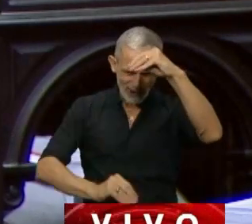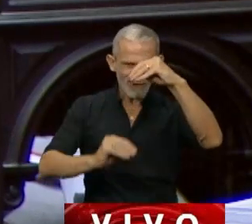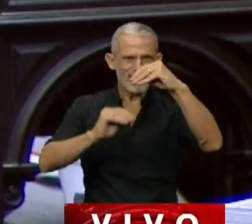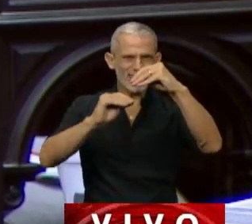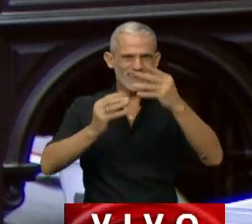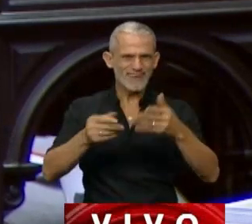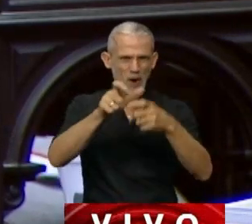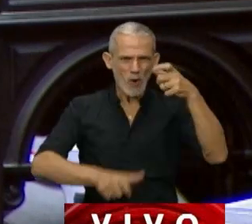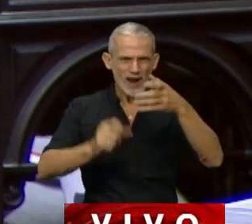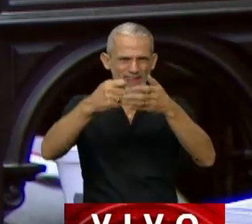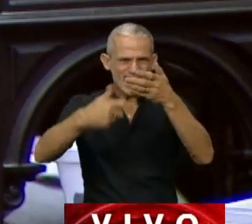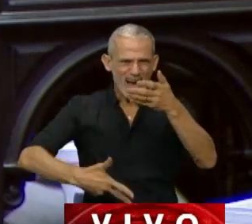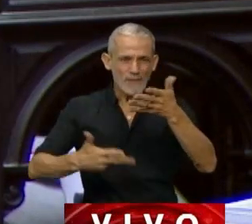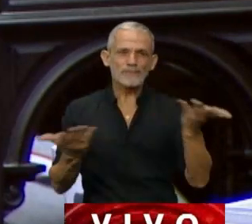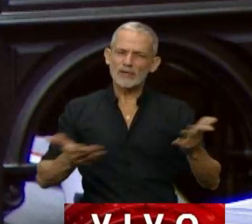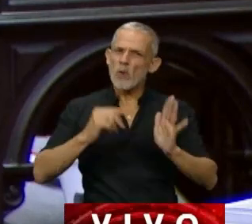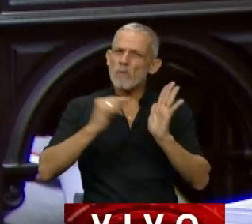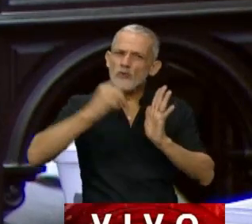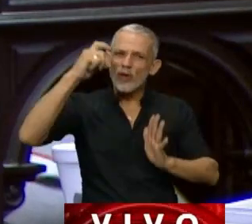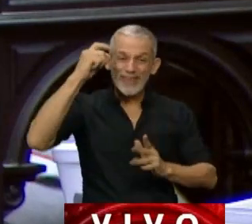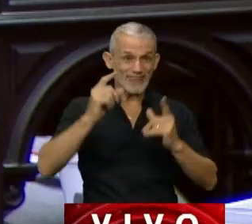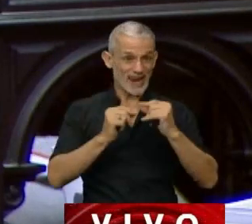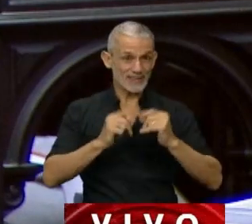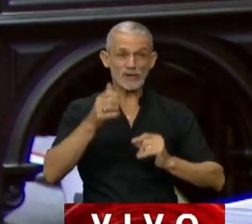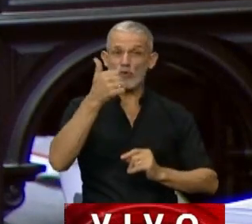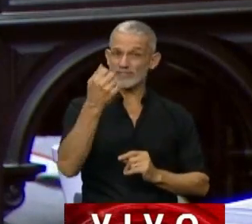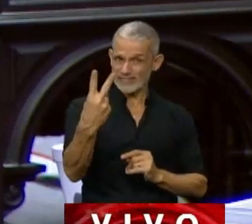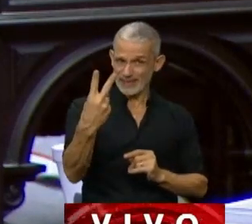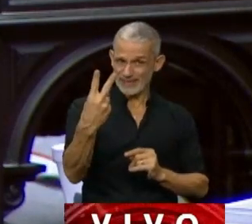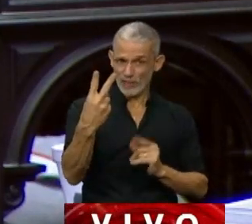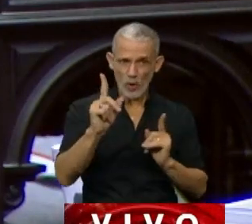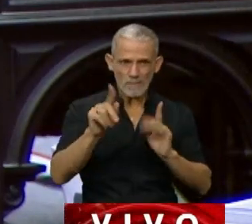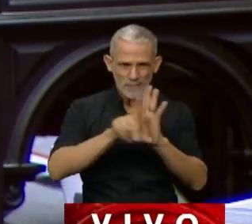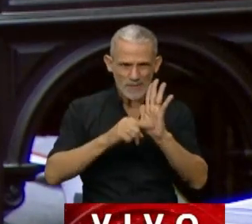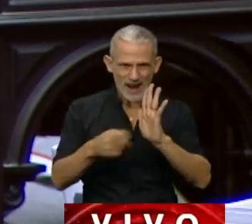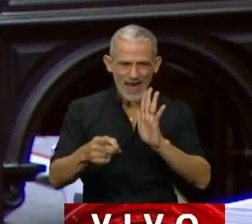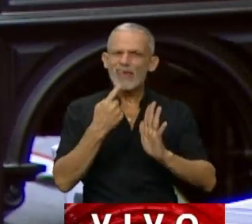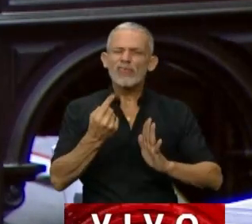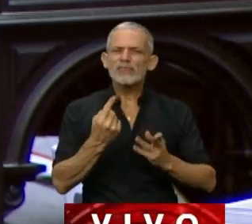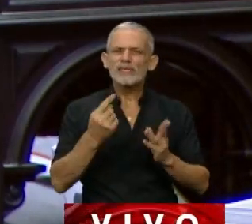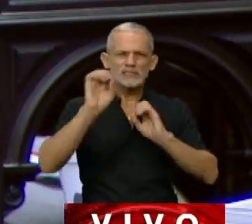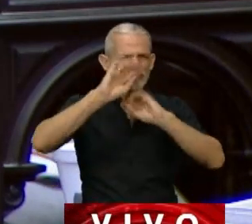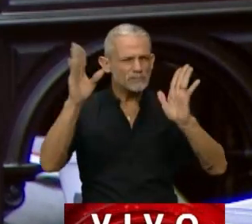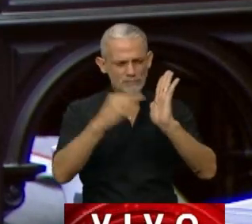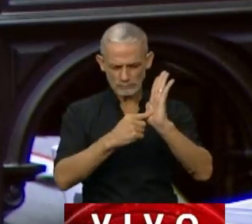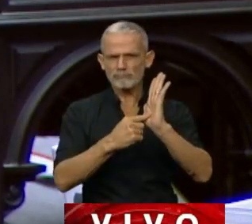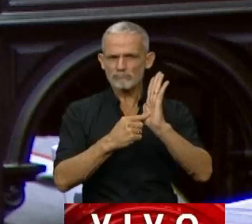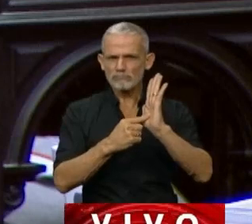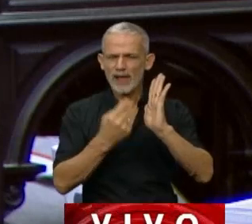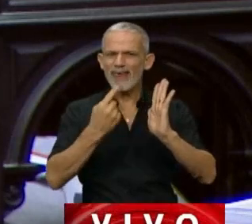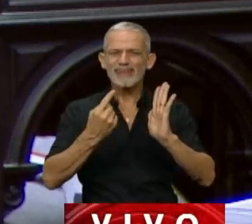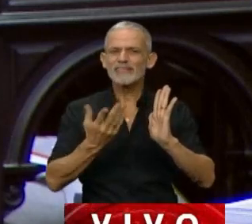punto a tener en cuenta el inciso 10 del artículo 62, en donde claramente